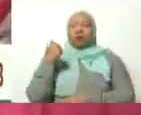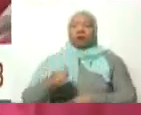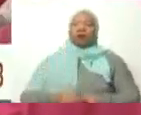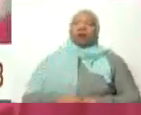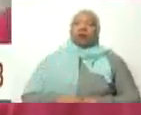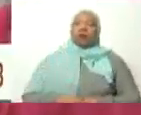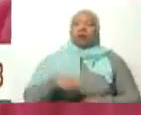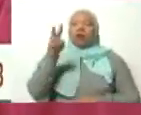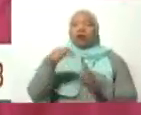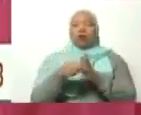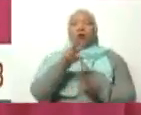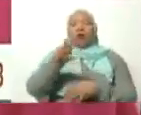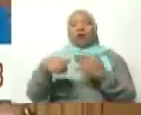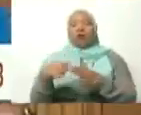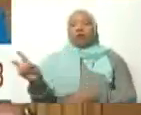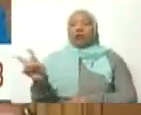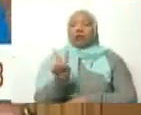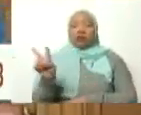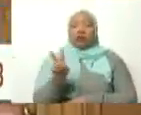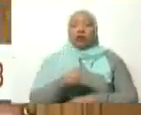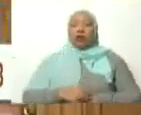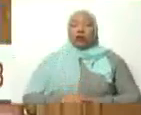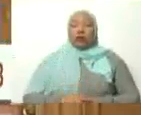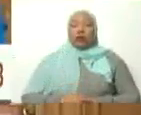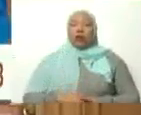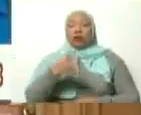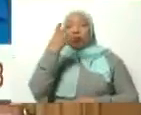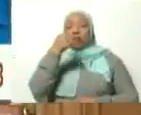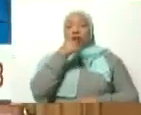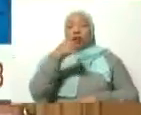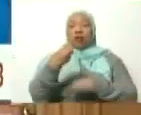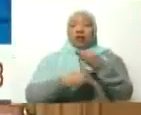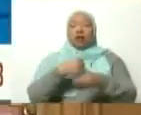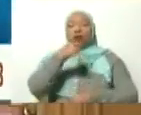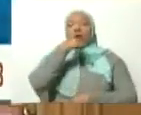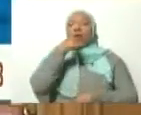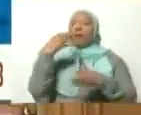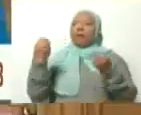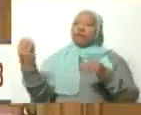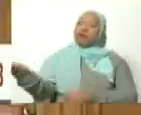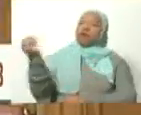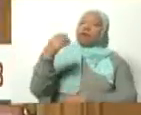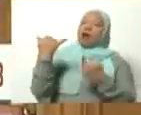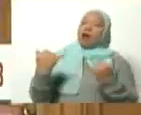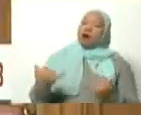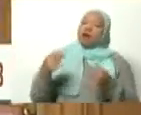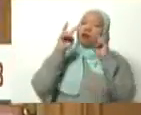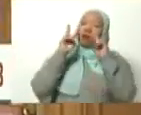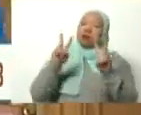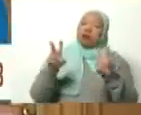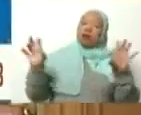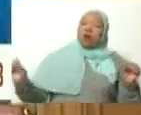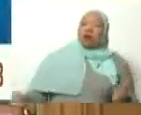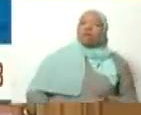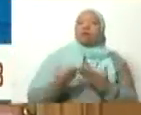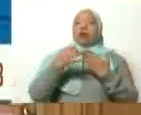en el 2022 en Venezuela y podemos entender mucho más aún el